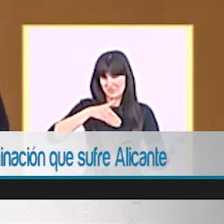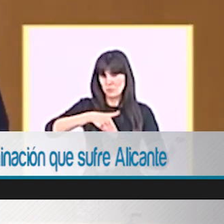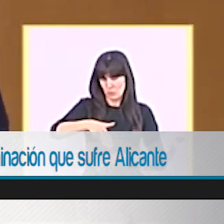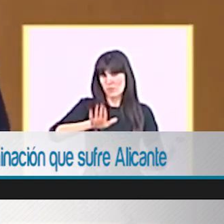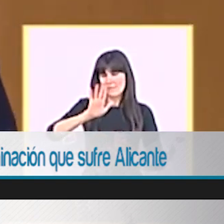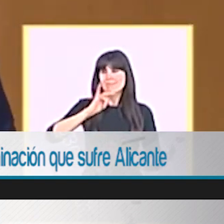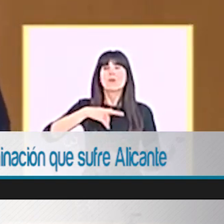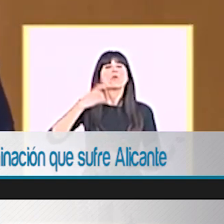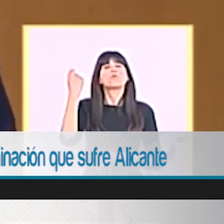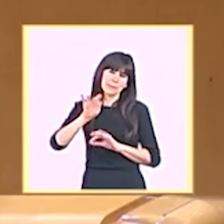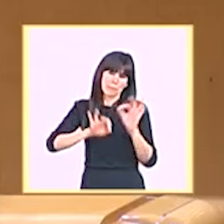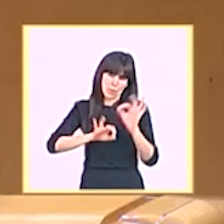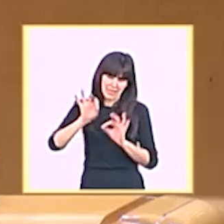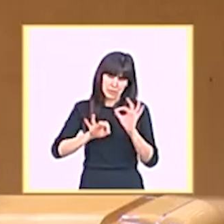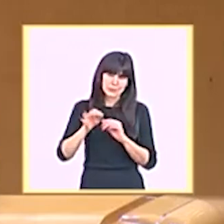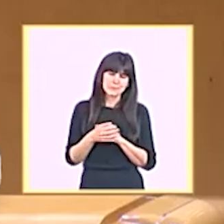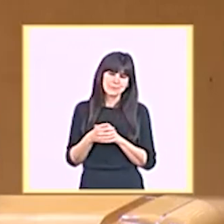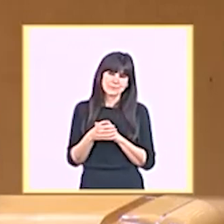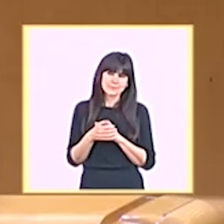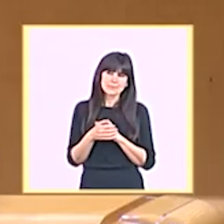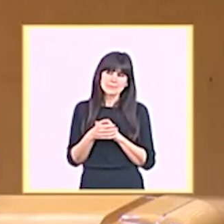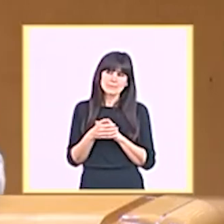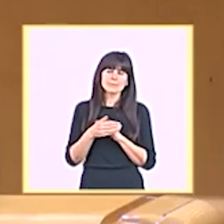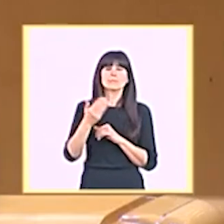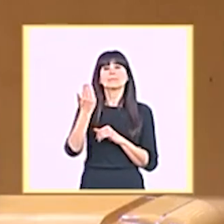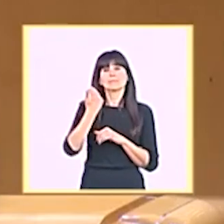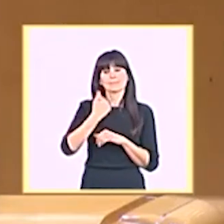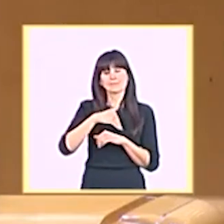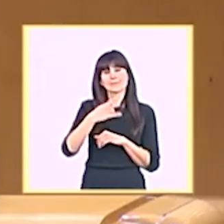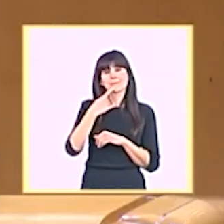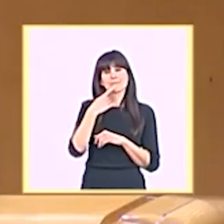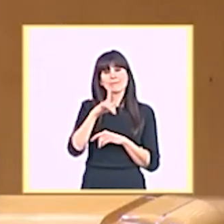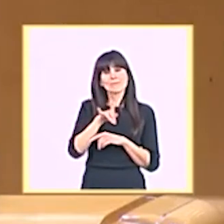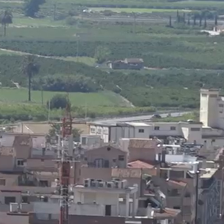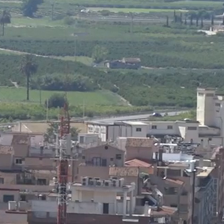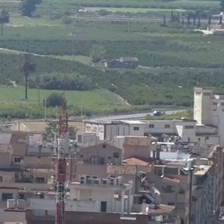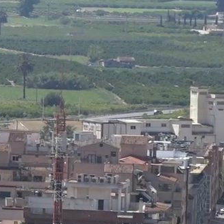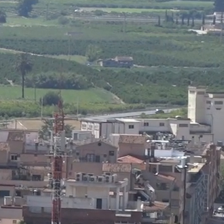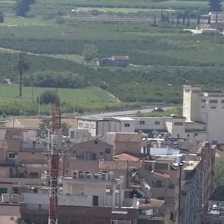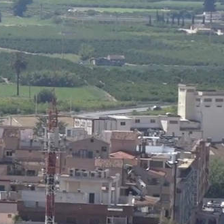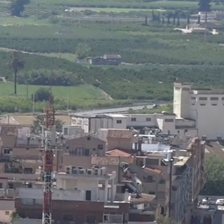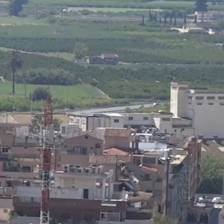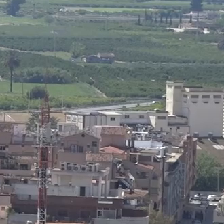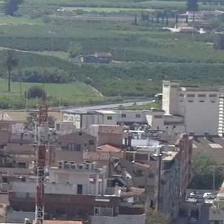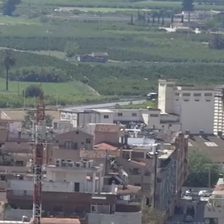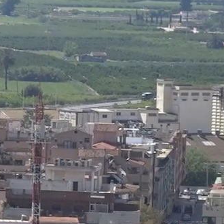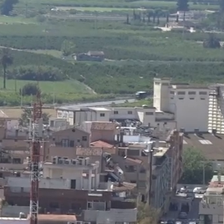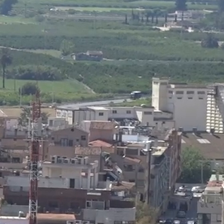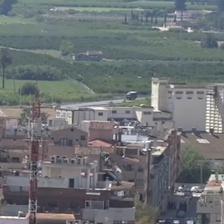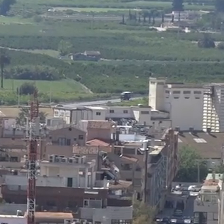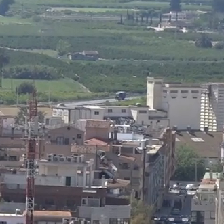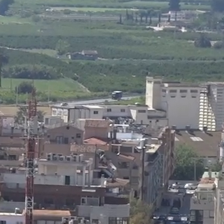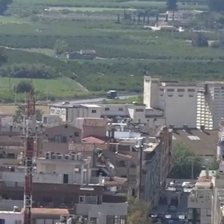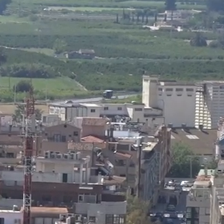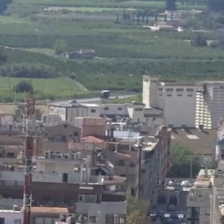las ha hecho durante una interpelación a la ministra Raquel Sánchez a quien ha pedido explicaciones de las medidas que pretenden adoptar desde el gobierno de Pedro Sánchez